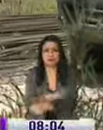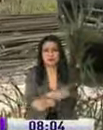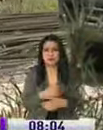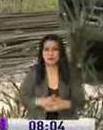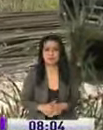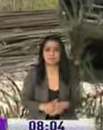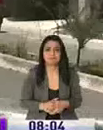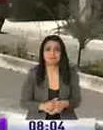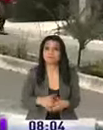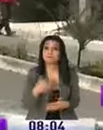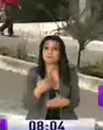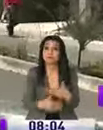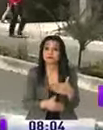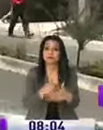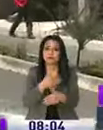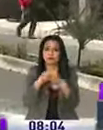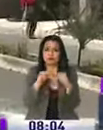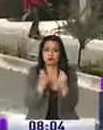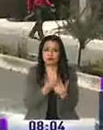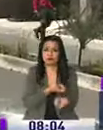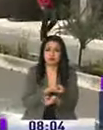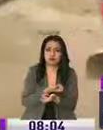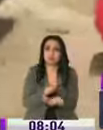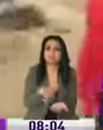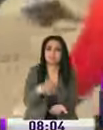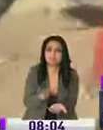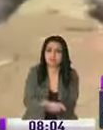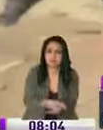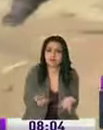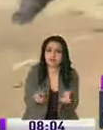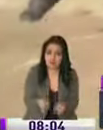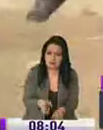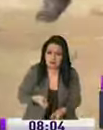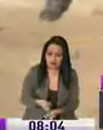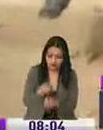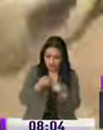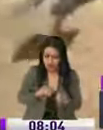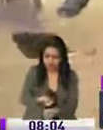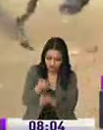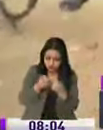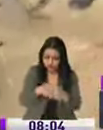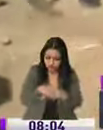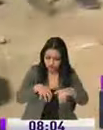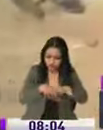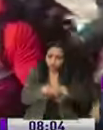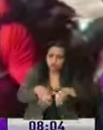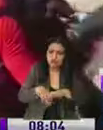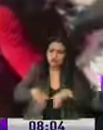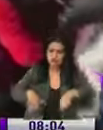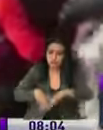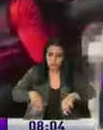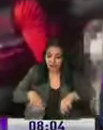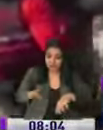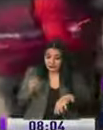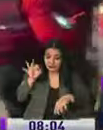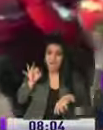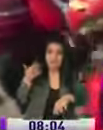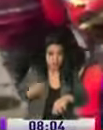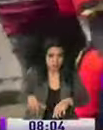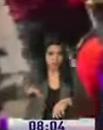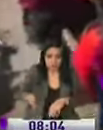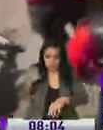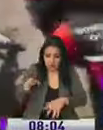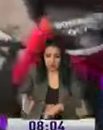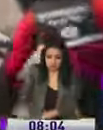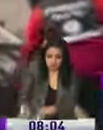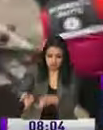tarde llegaron los rescatistas del cuerpo de bomberos, quienes se sumaron a las labores de evacuación de la tierra. Al fin apareció el obrero, pero el